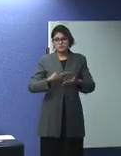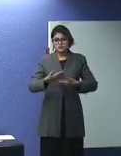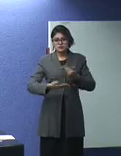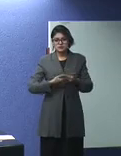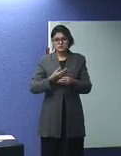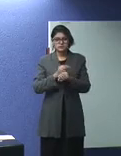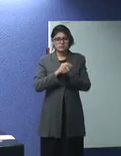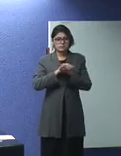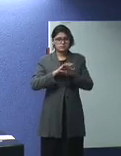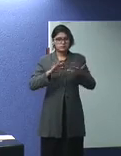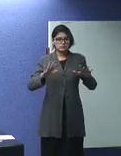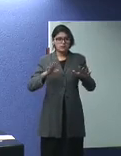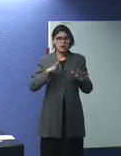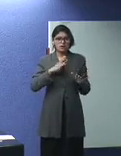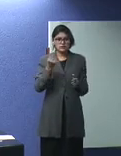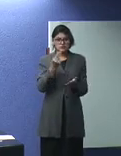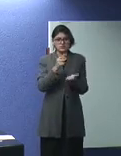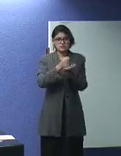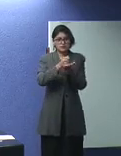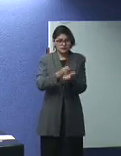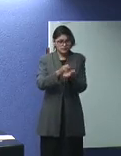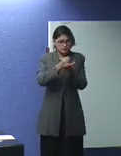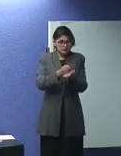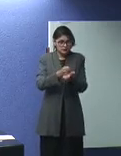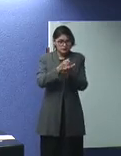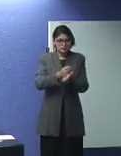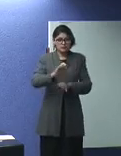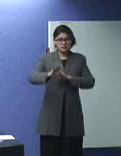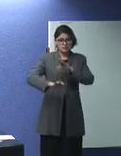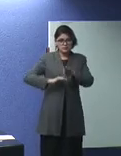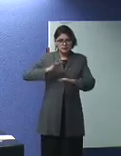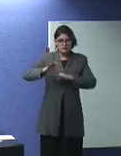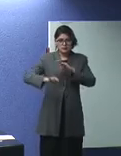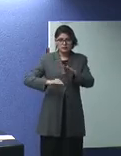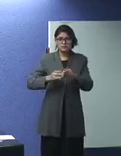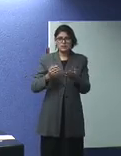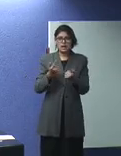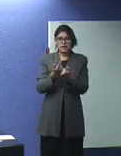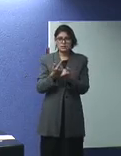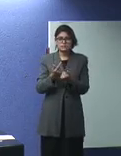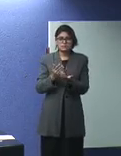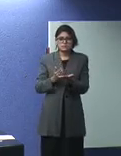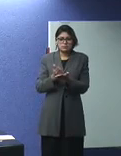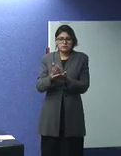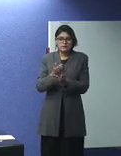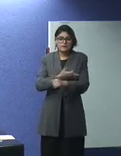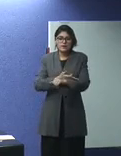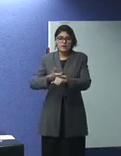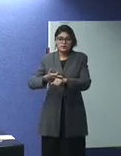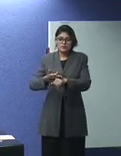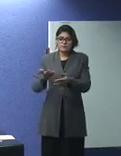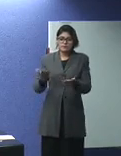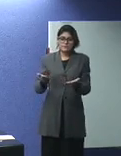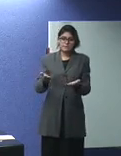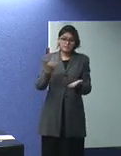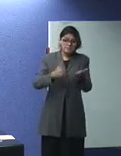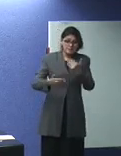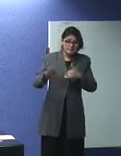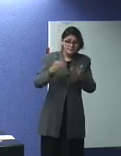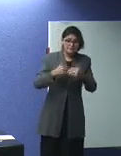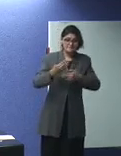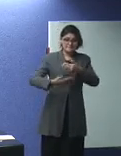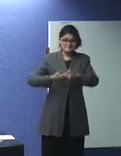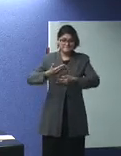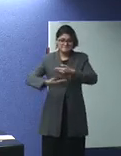la intervención desde tratamientos, la intervención para ayudar a las familias a atravesar todo este